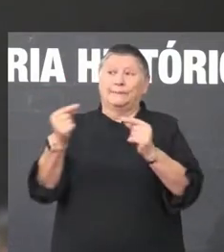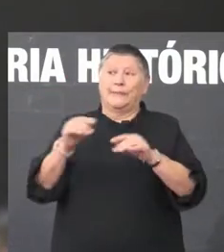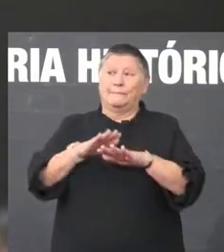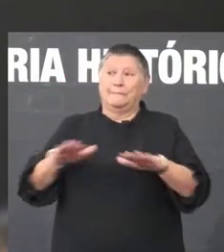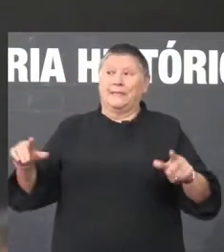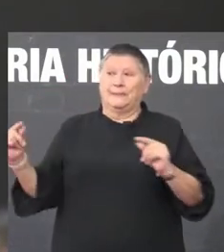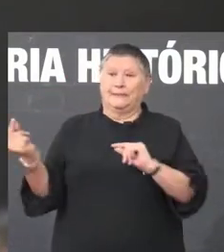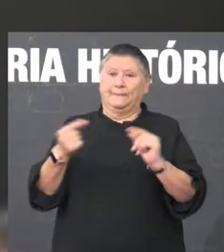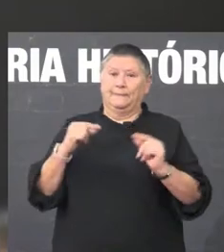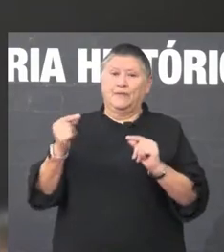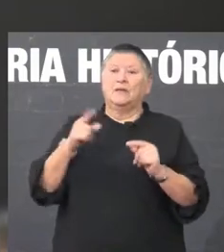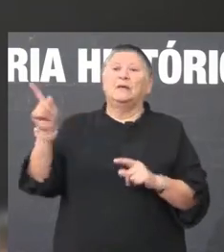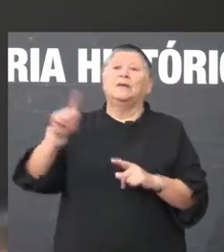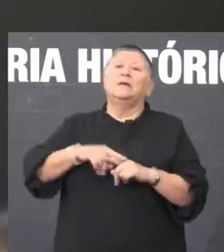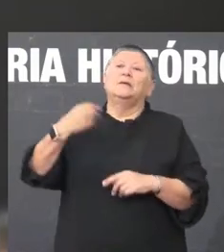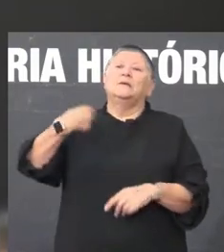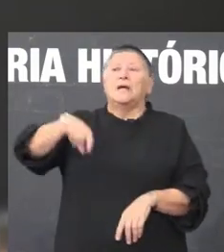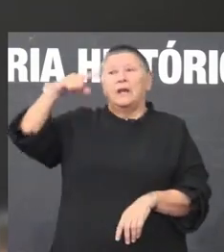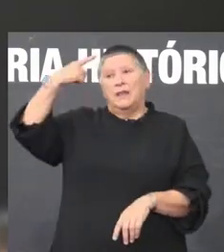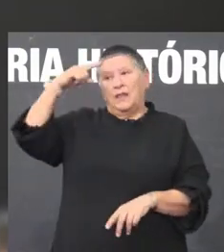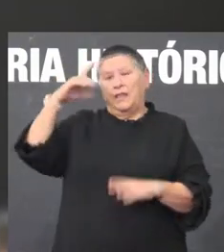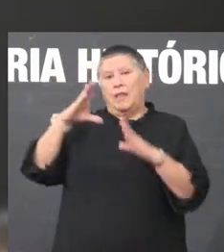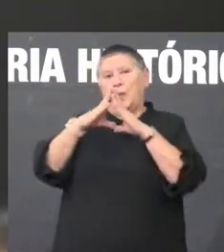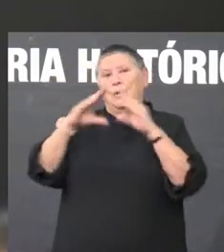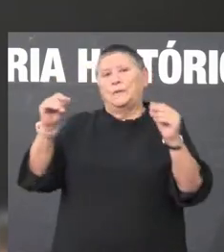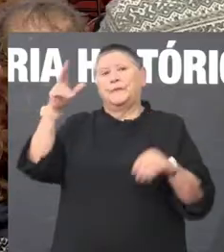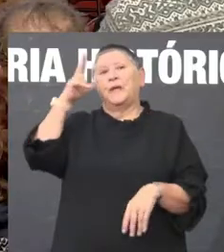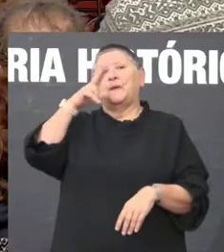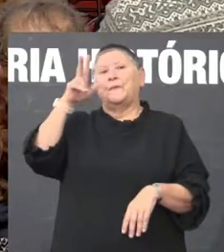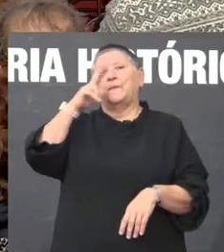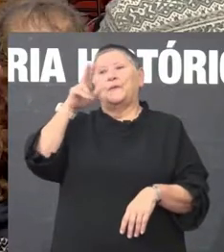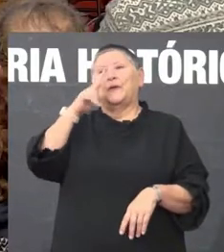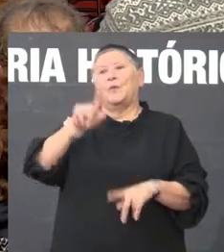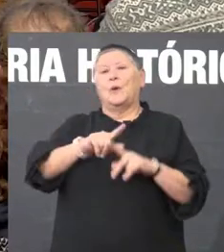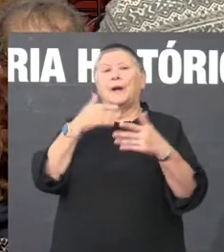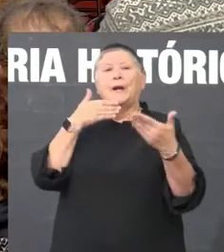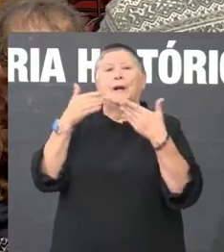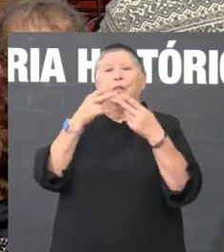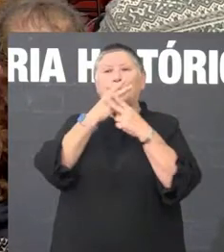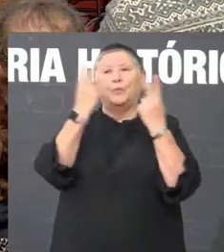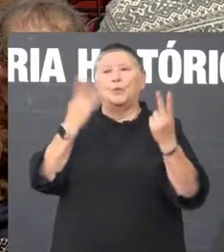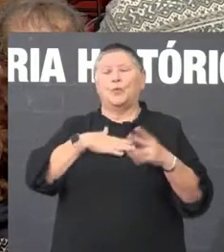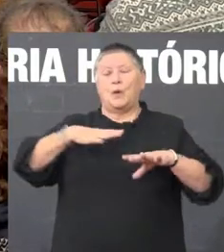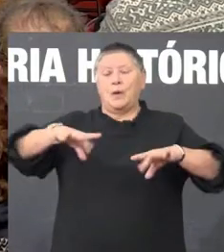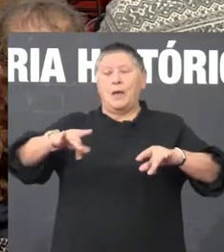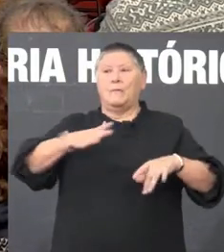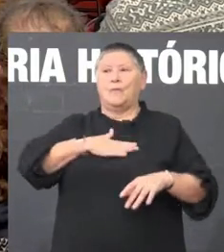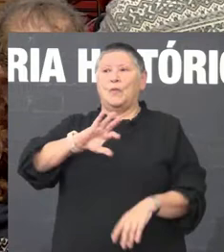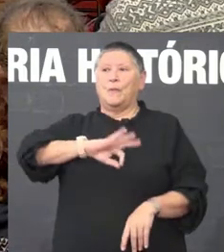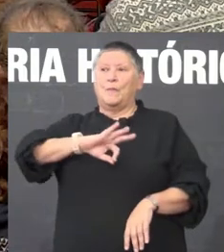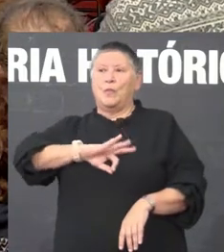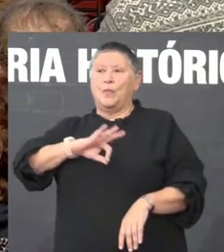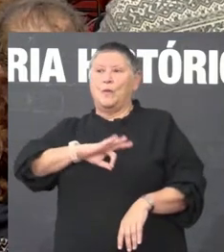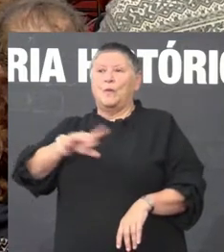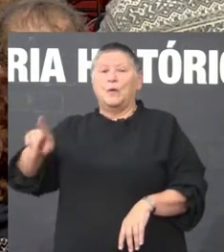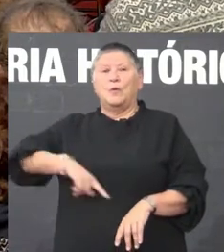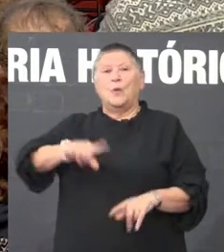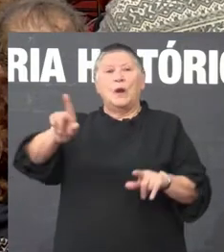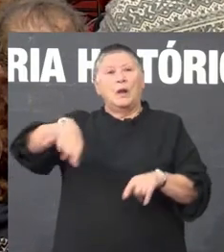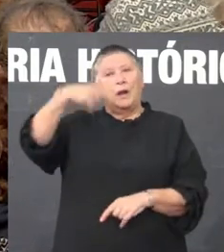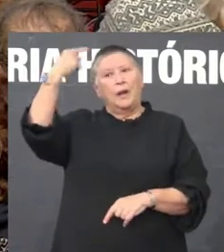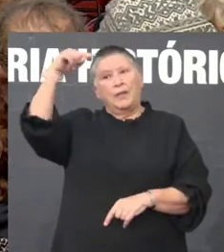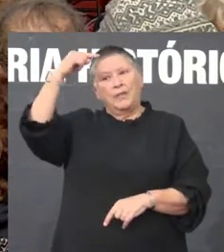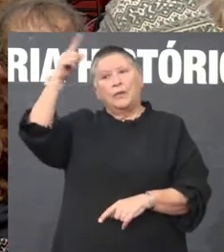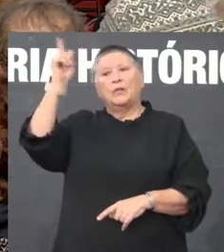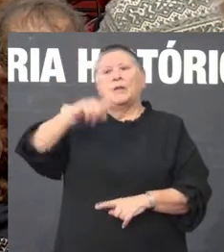en Publicidade e Relacións Públicas pola Universidade de Vigo, no campus de Pontevedra, o seu proxecto de fin de licenciatura tratou sobre